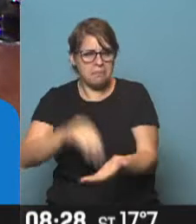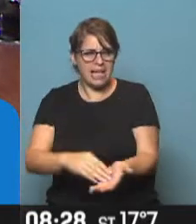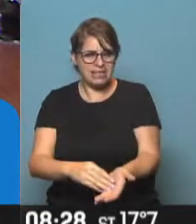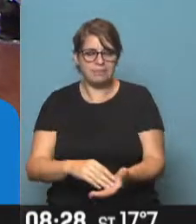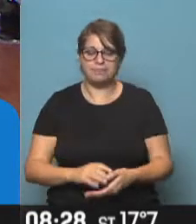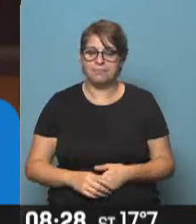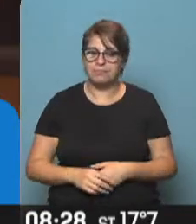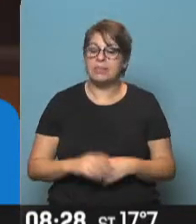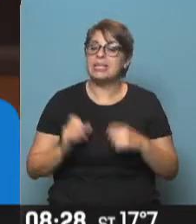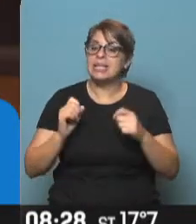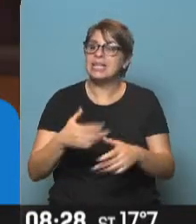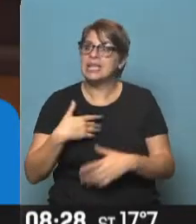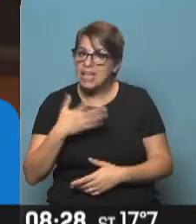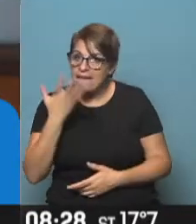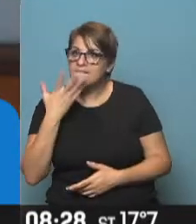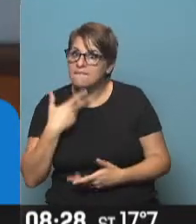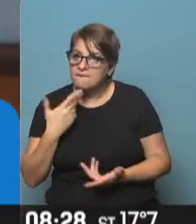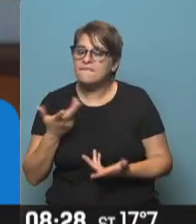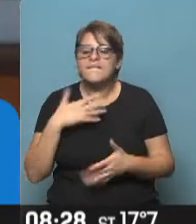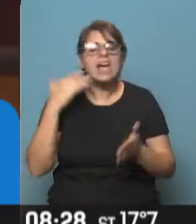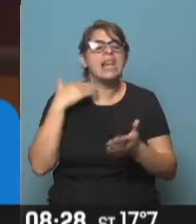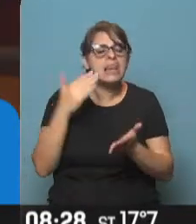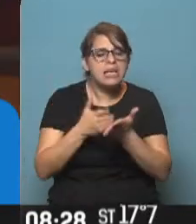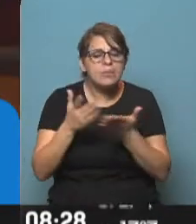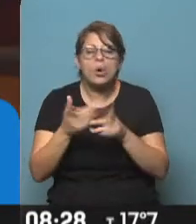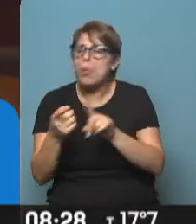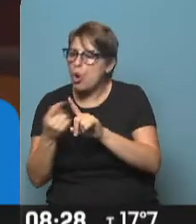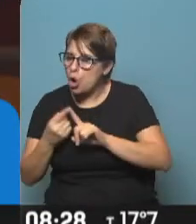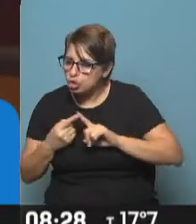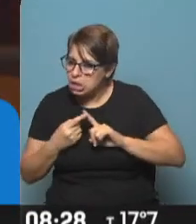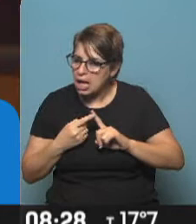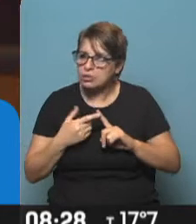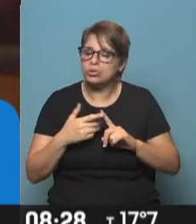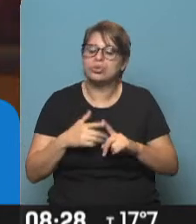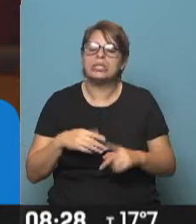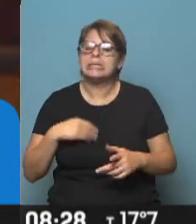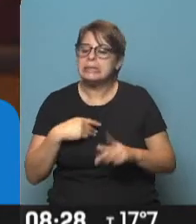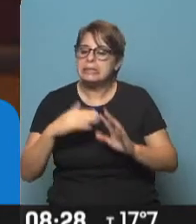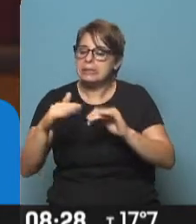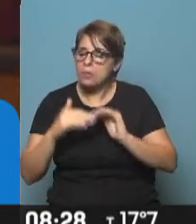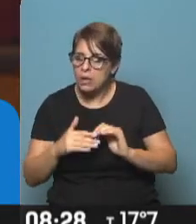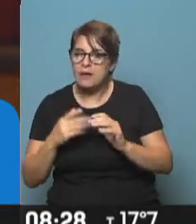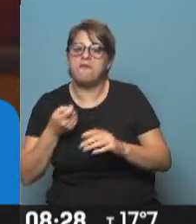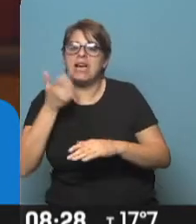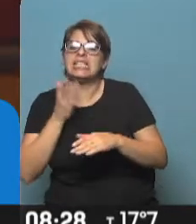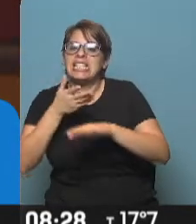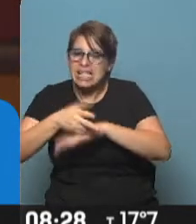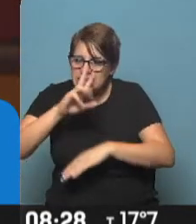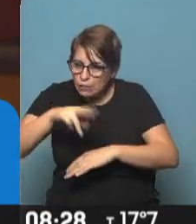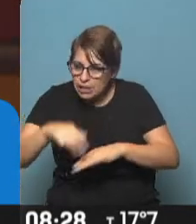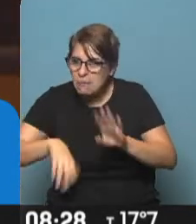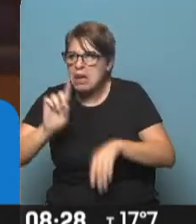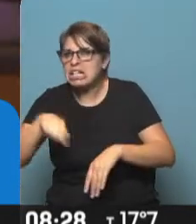produce una empatía con el libro una familiaridad y es más fácil entrar a la feria que entrar a una librería